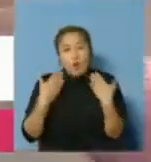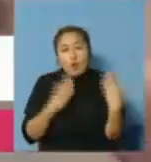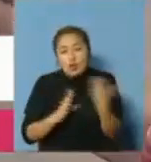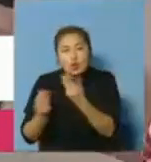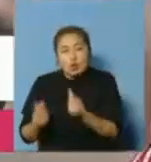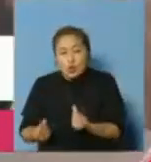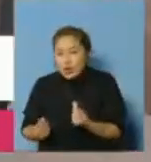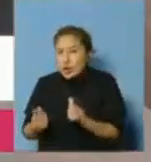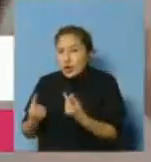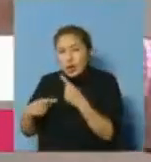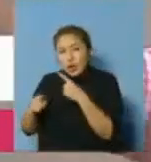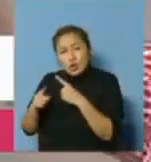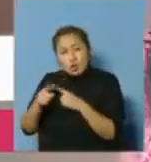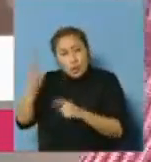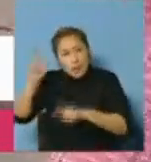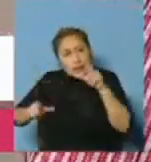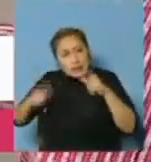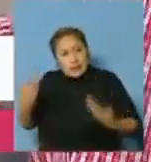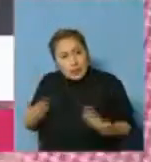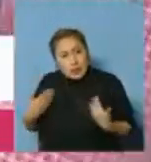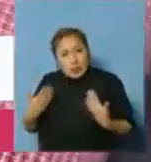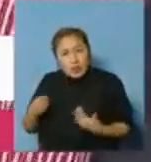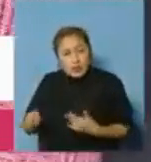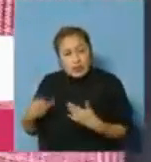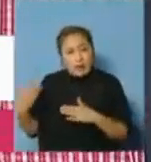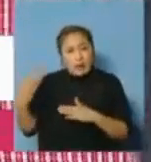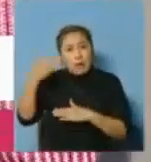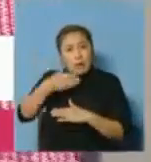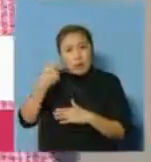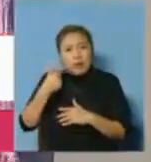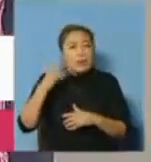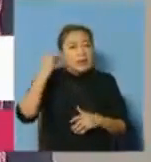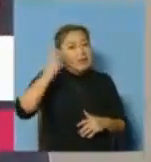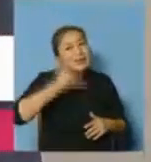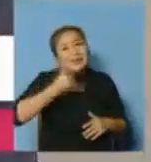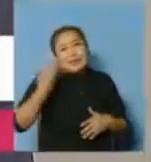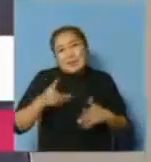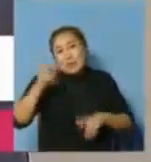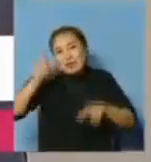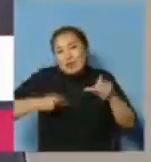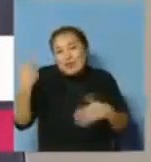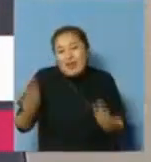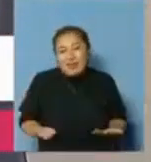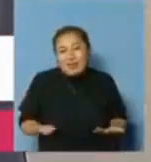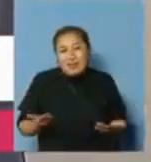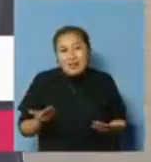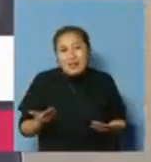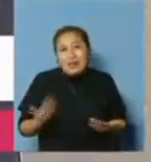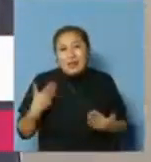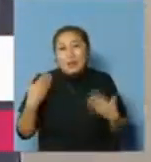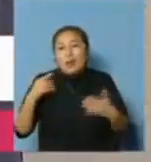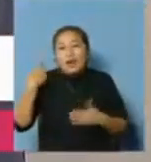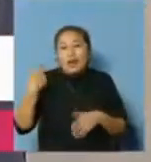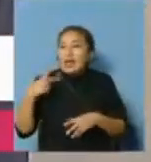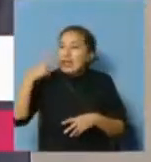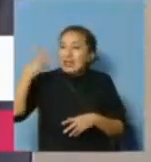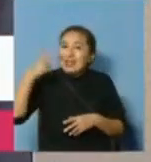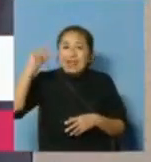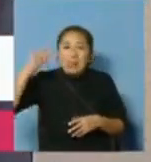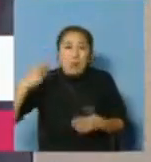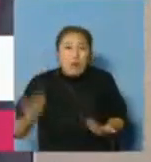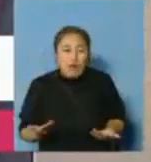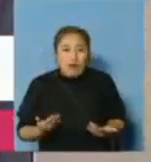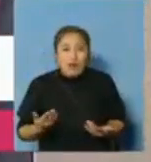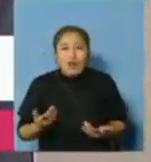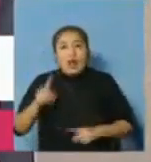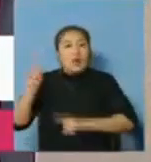ciertos son pequeños consumidores que se puede además de serra que son pequeños consumidores obviamente y por ahí alguna